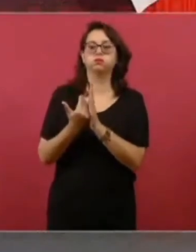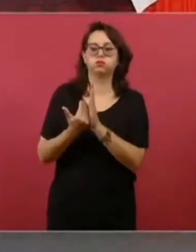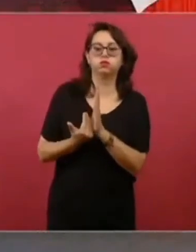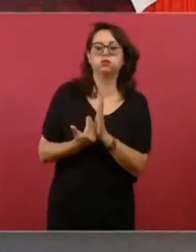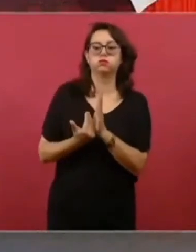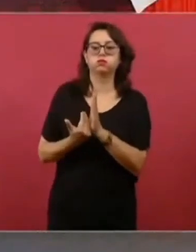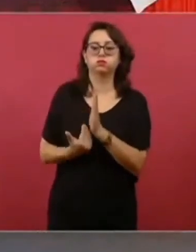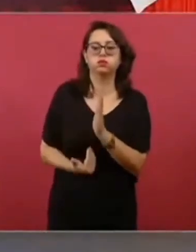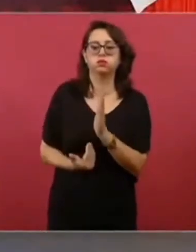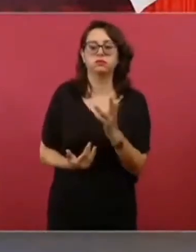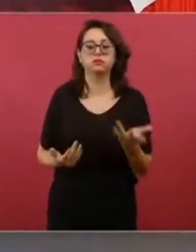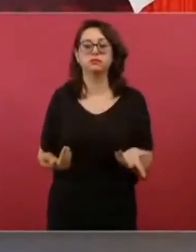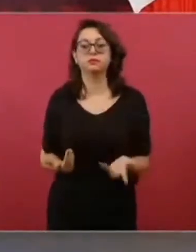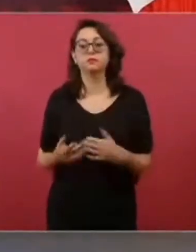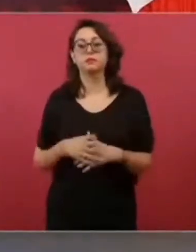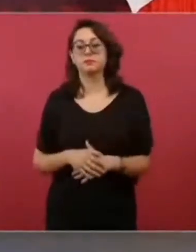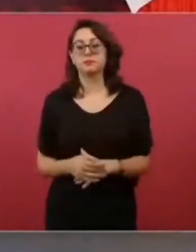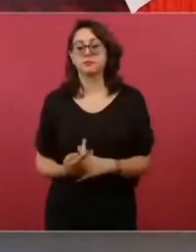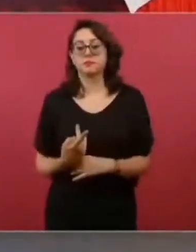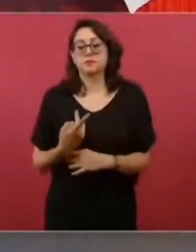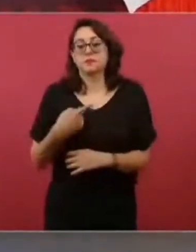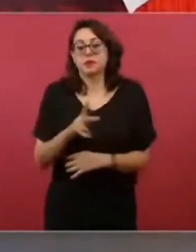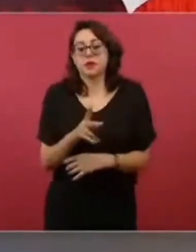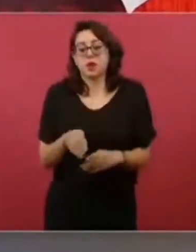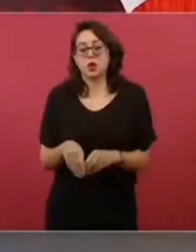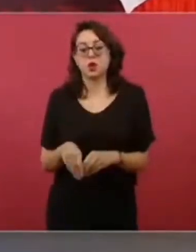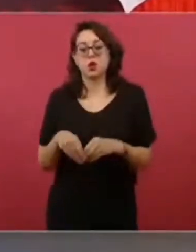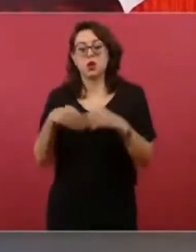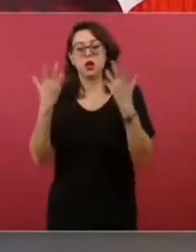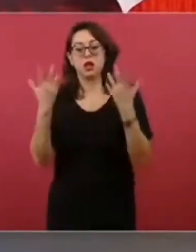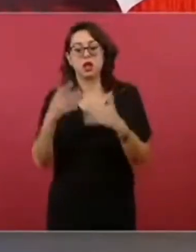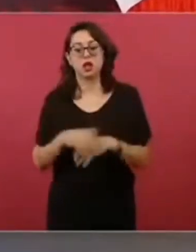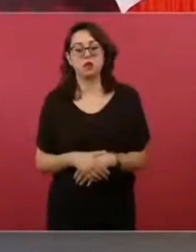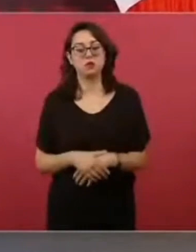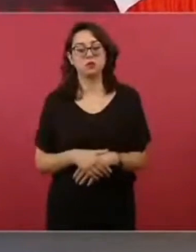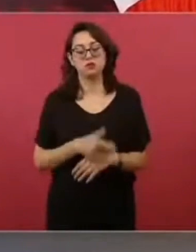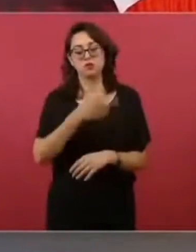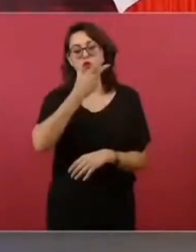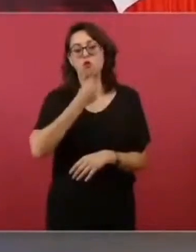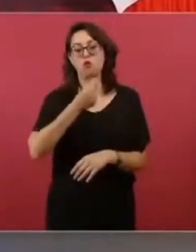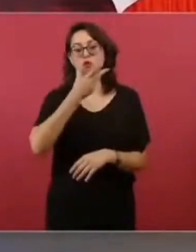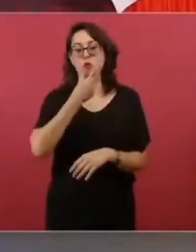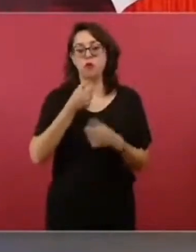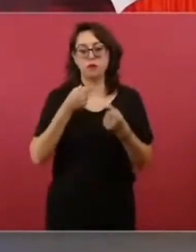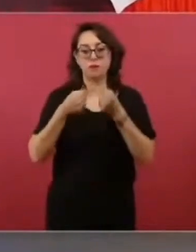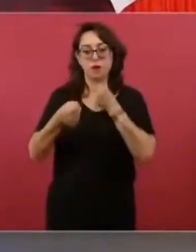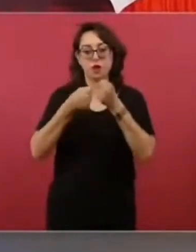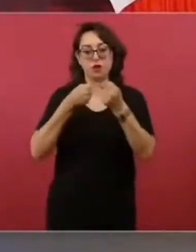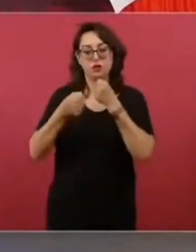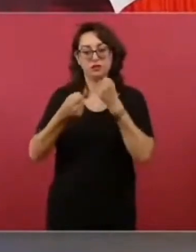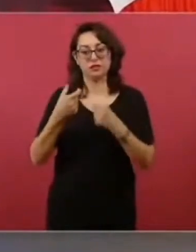el periodista mejor pagado de México y uno de los mejores pagados del mundo,